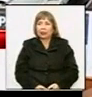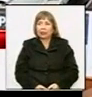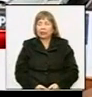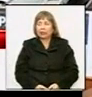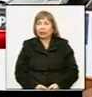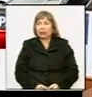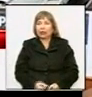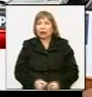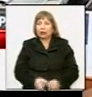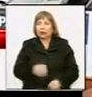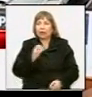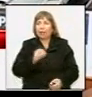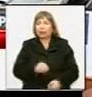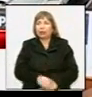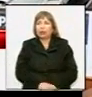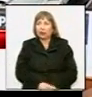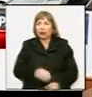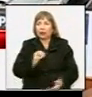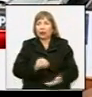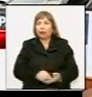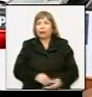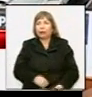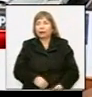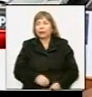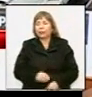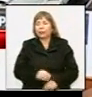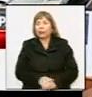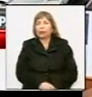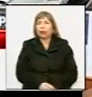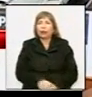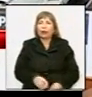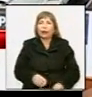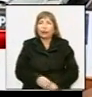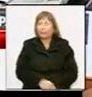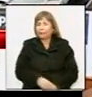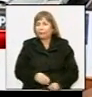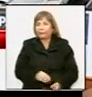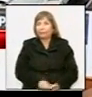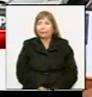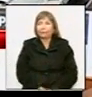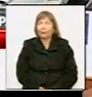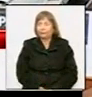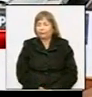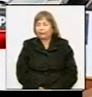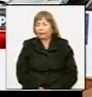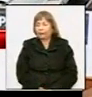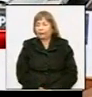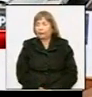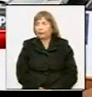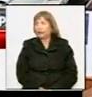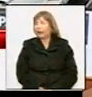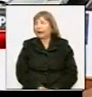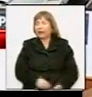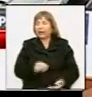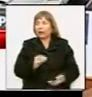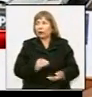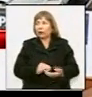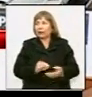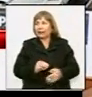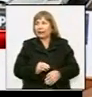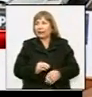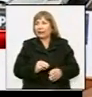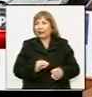Manam chaimi ari presidente manam ministrata fastidias pacho ni ministrata. No, manam yo